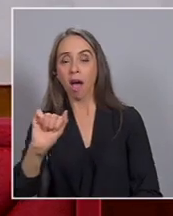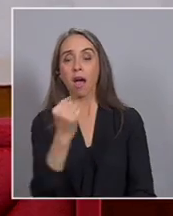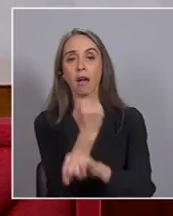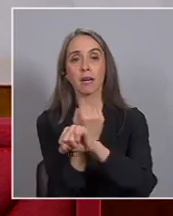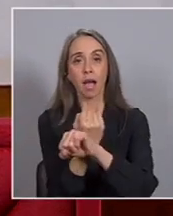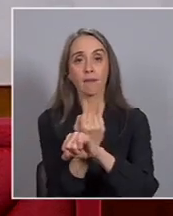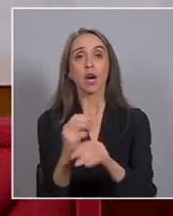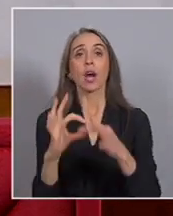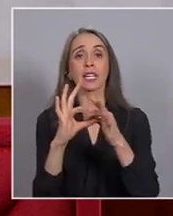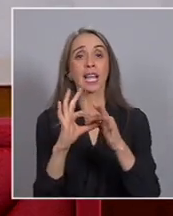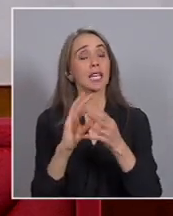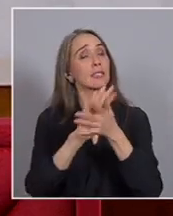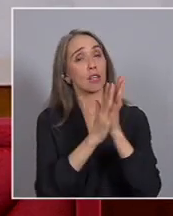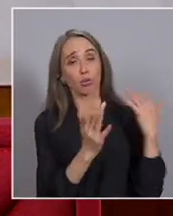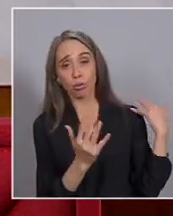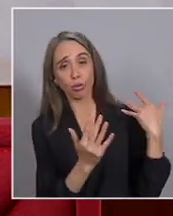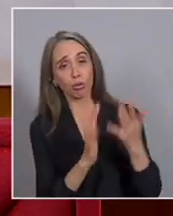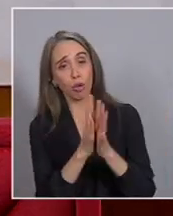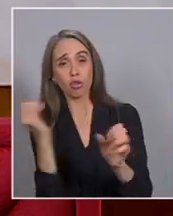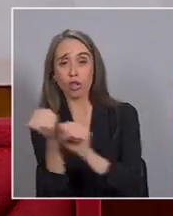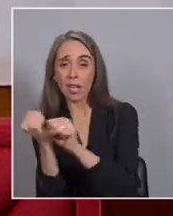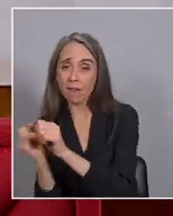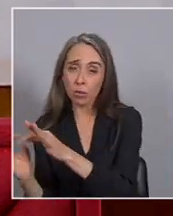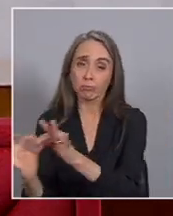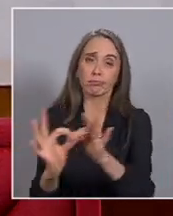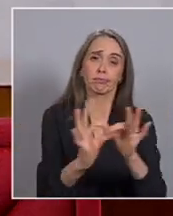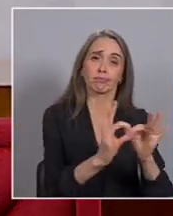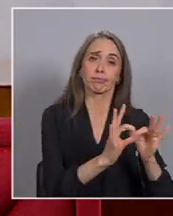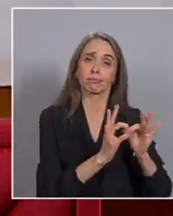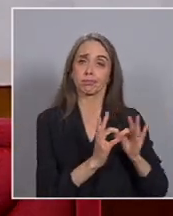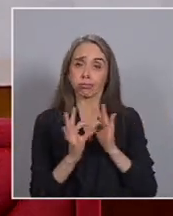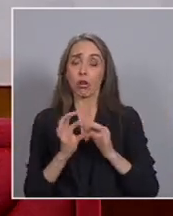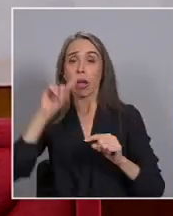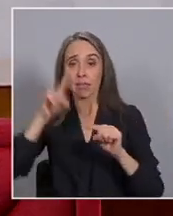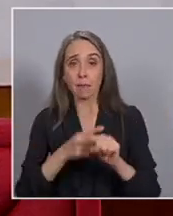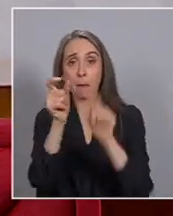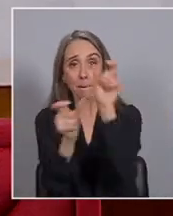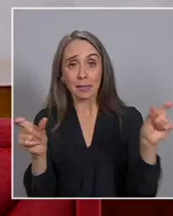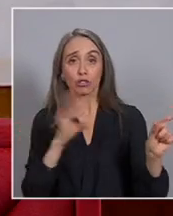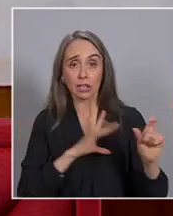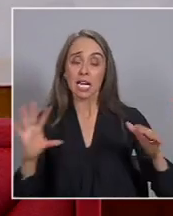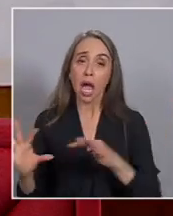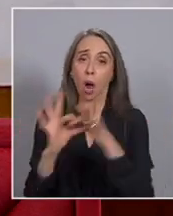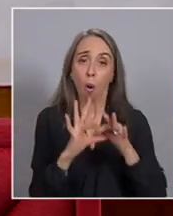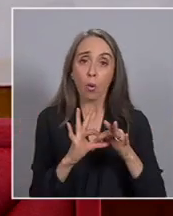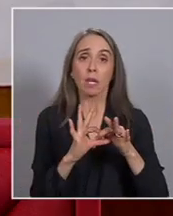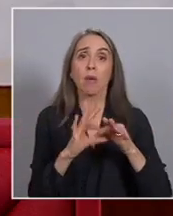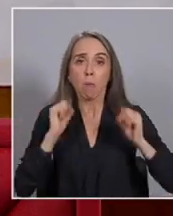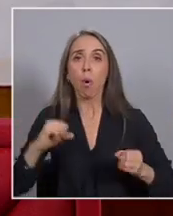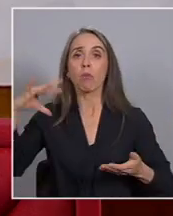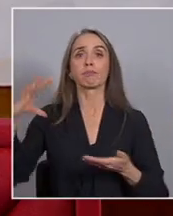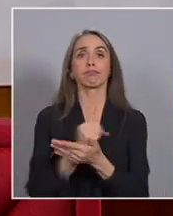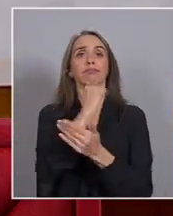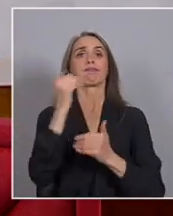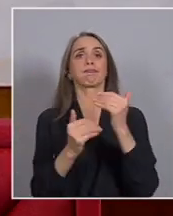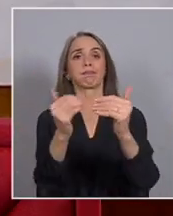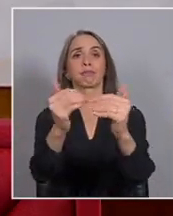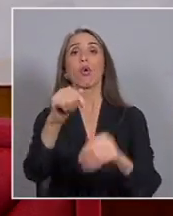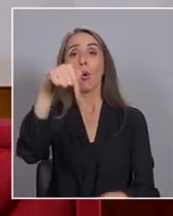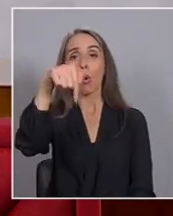Y gracias a todo esto, a todo este trabajo mancomunado, una vez más, cuando nos unimos, sacamos las cosas adelante,